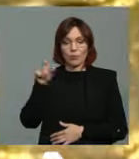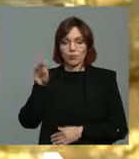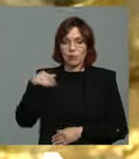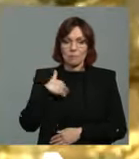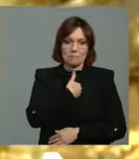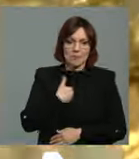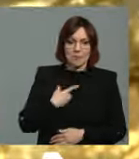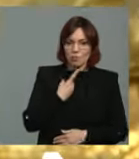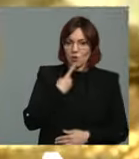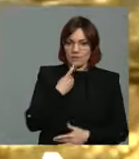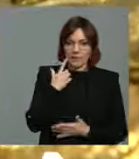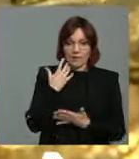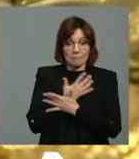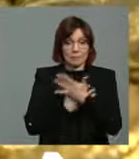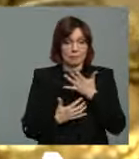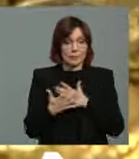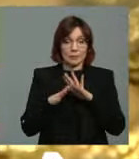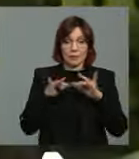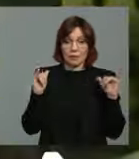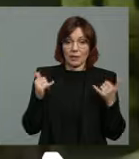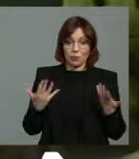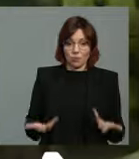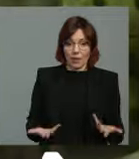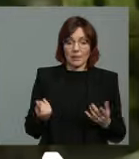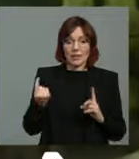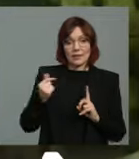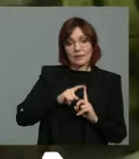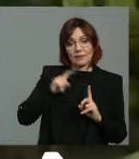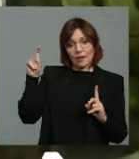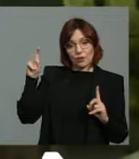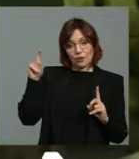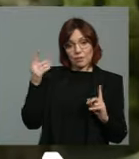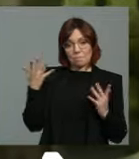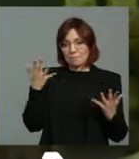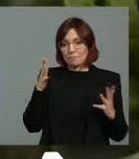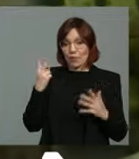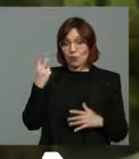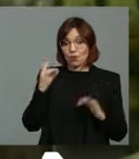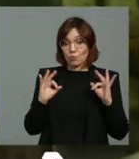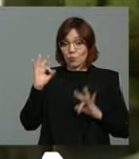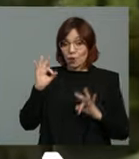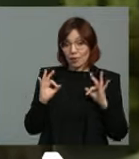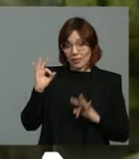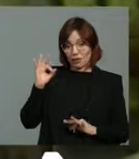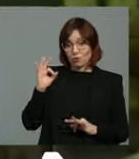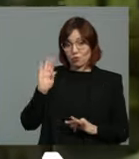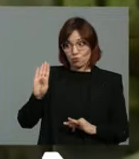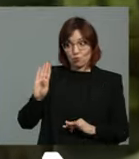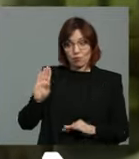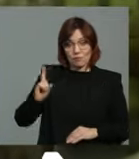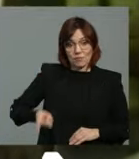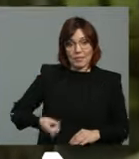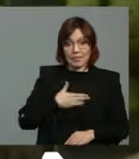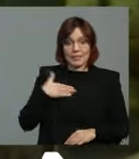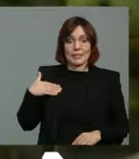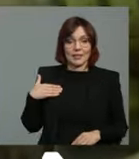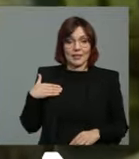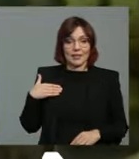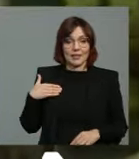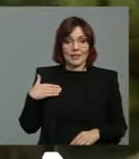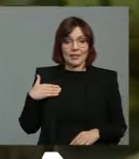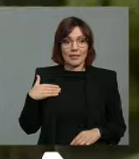un poco el mantenimiento o intentar que la inflación esté rondando el 2% que es lo que dice su mandato con también